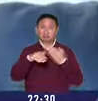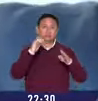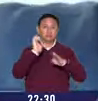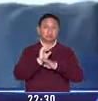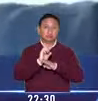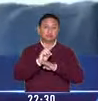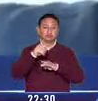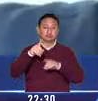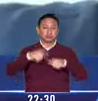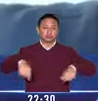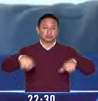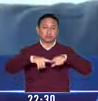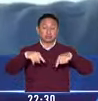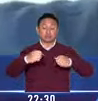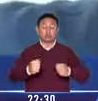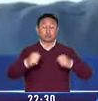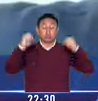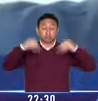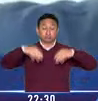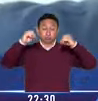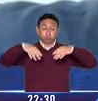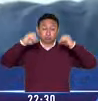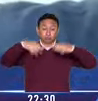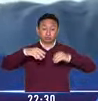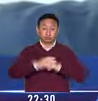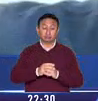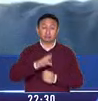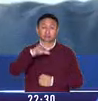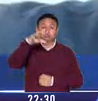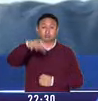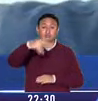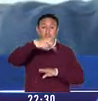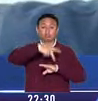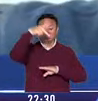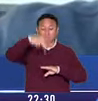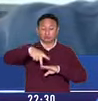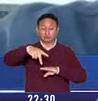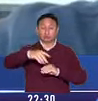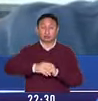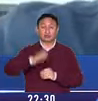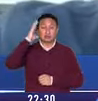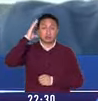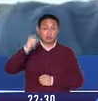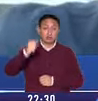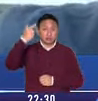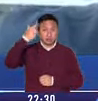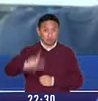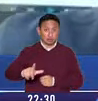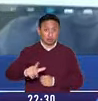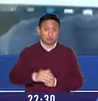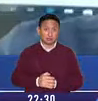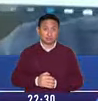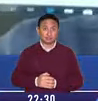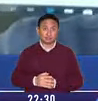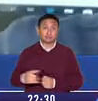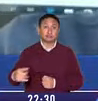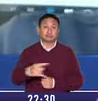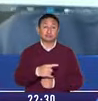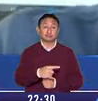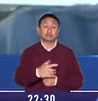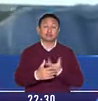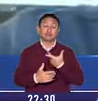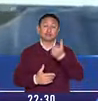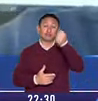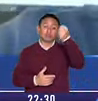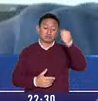zonas también bastante intensas, en especial las provincias de Pichincha, Azuay, Loja y algunas zonas de estribación de cordillera oriental